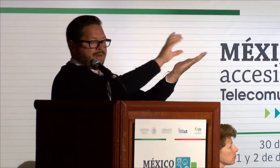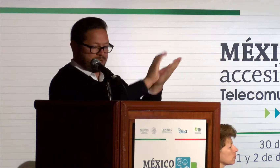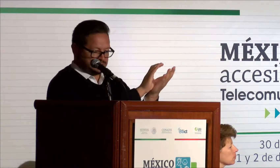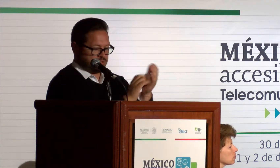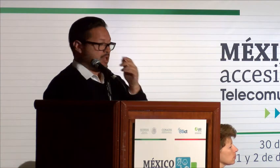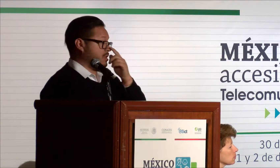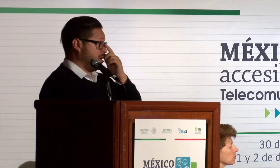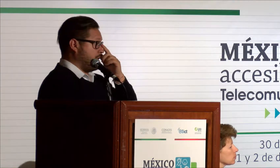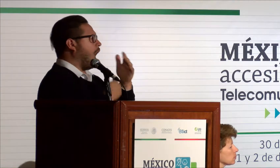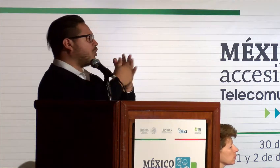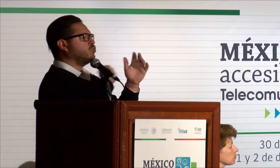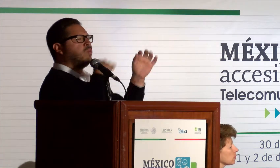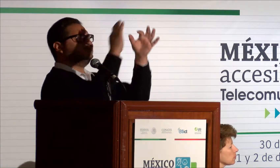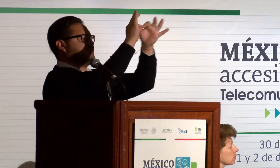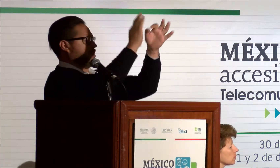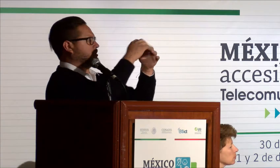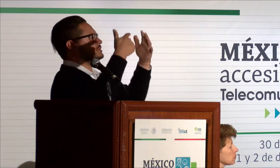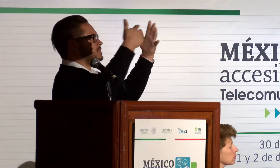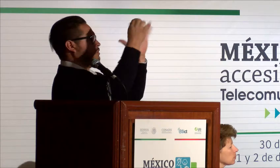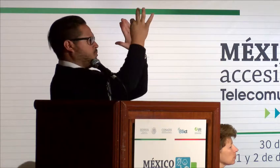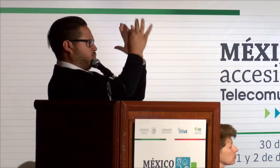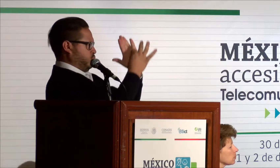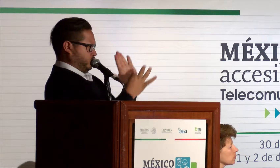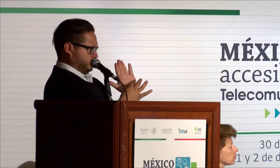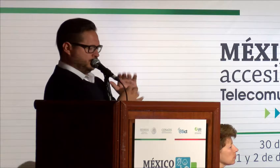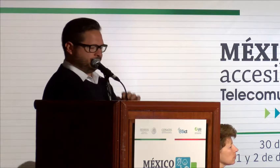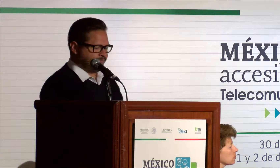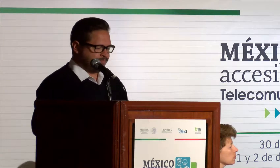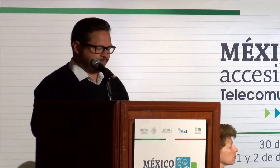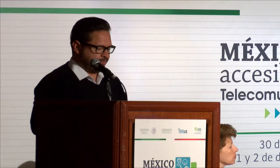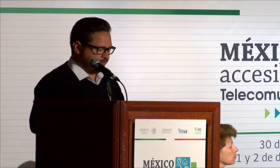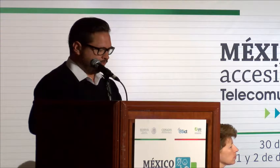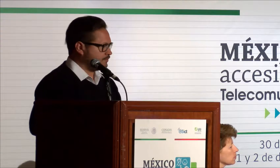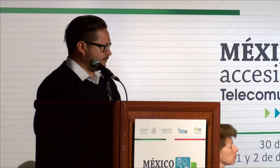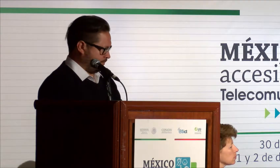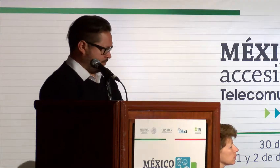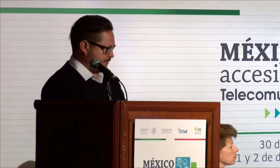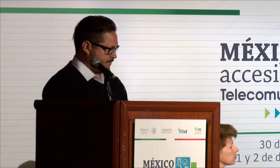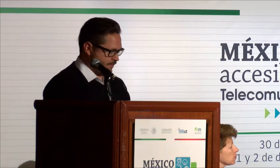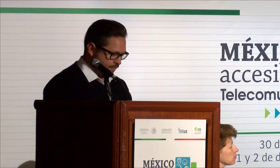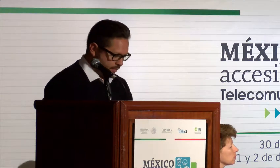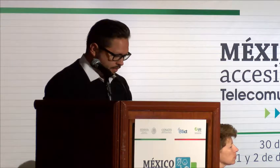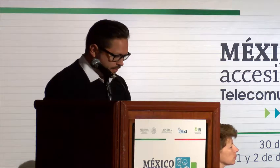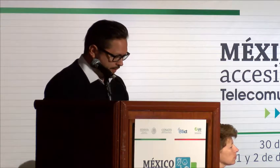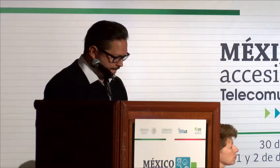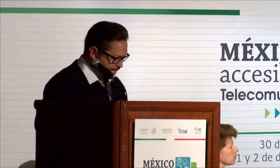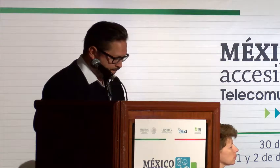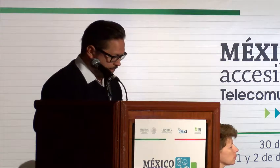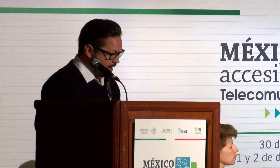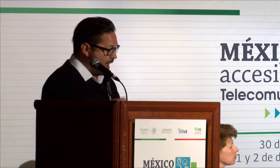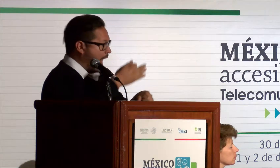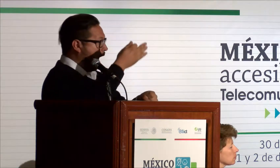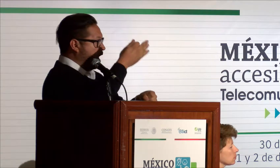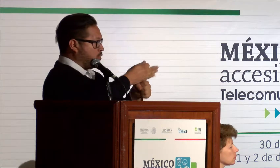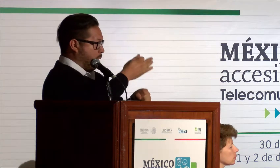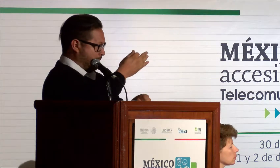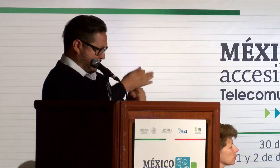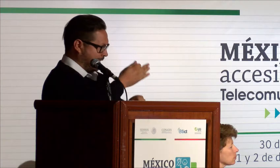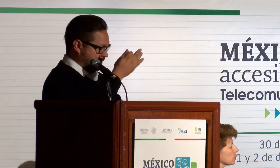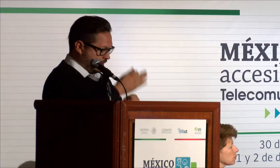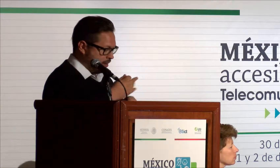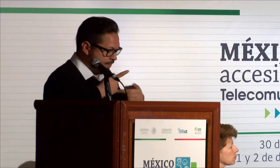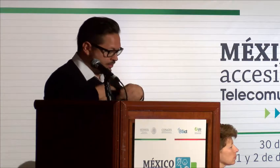hemos crecido lo suficiente para esta discapacidad. Ahora les voy a explicar 7 puntos muy importantes dentro de la